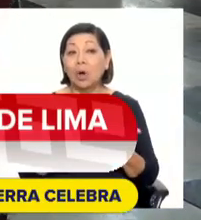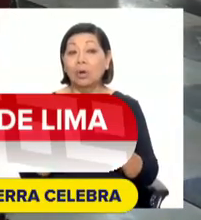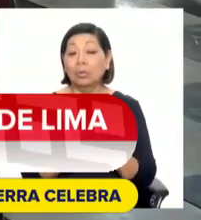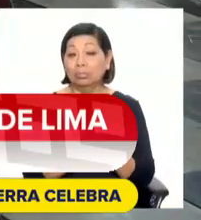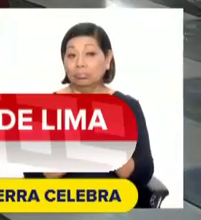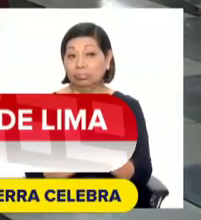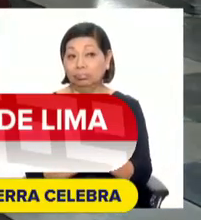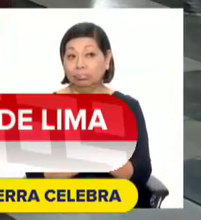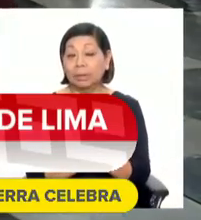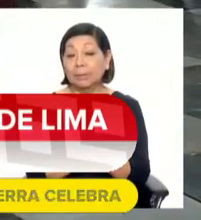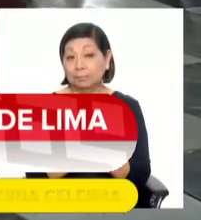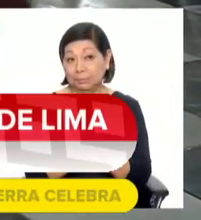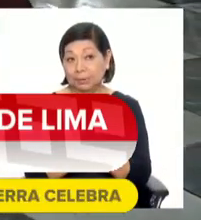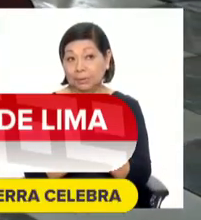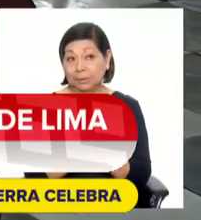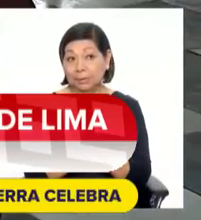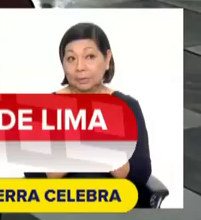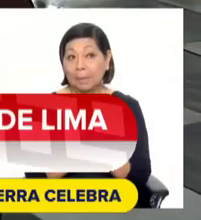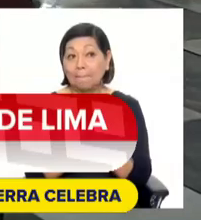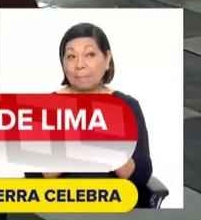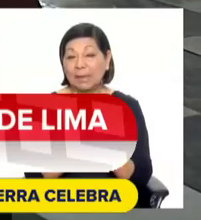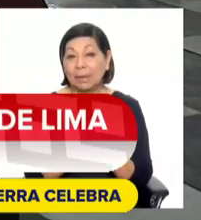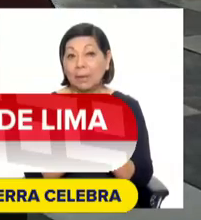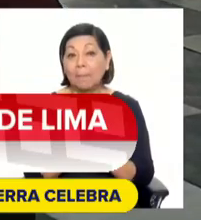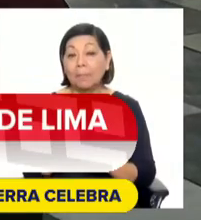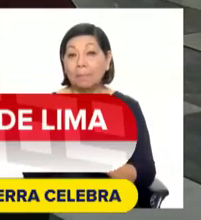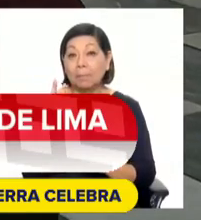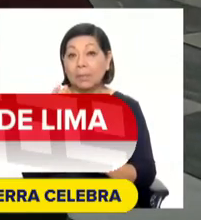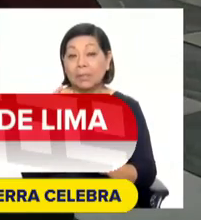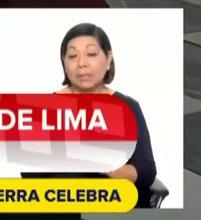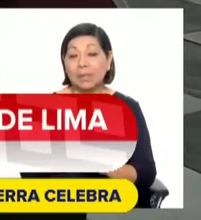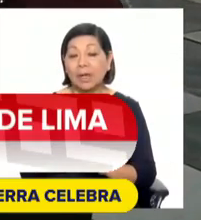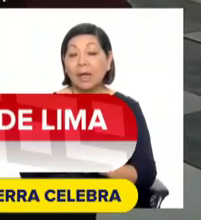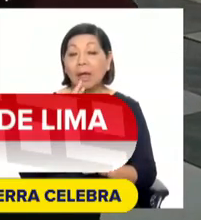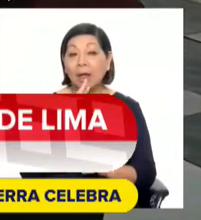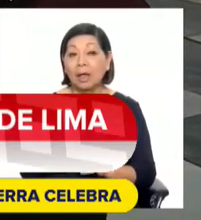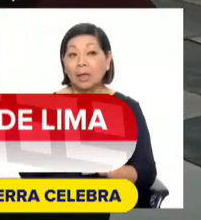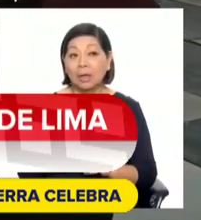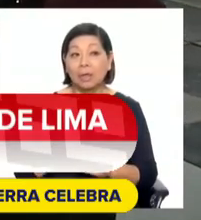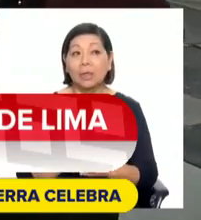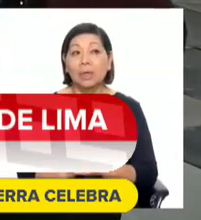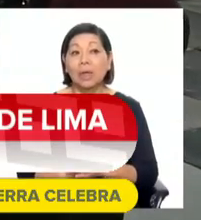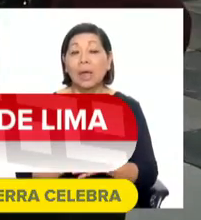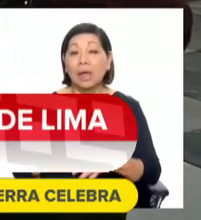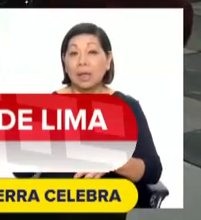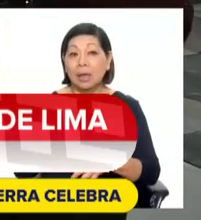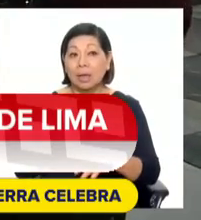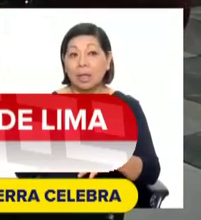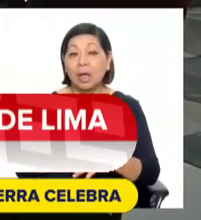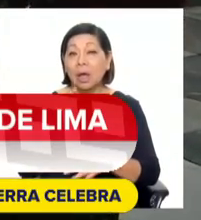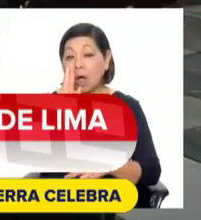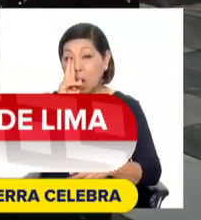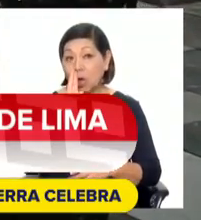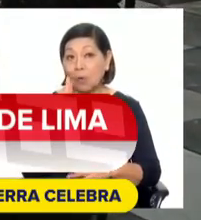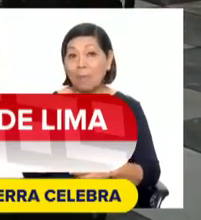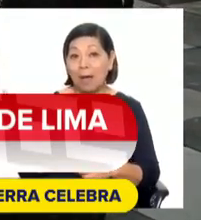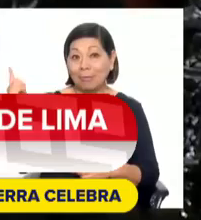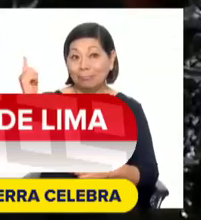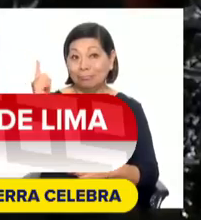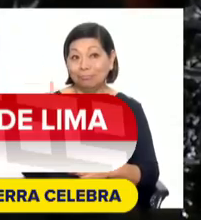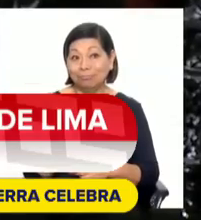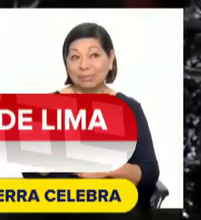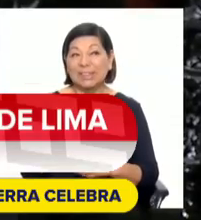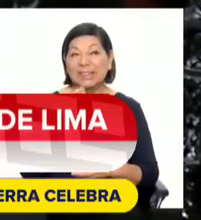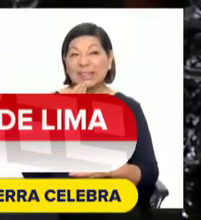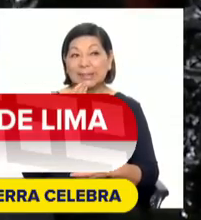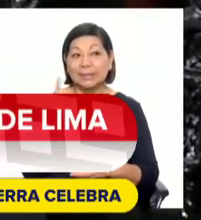Boluarte de Palacio de Gobierno y se dirija hasta la catedral para presenciar la misa solemne y Te Deum, que está